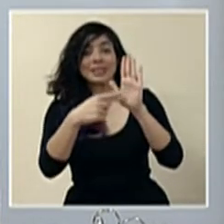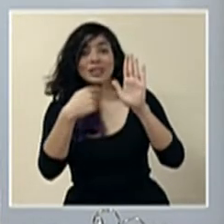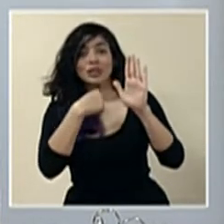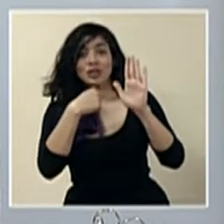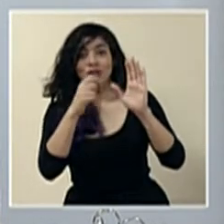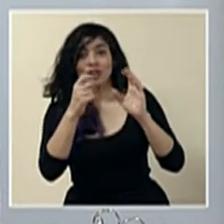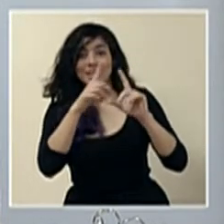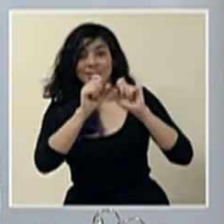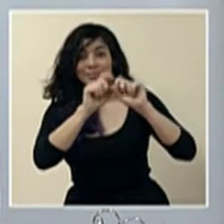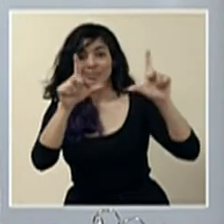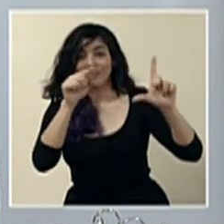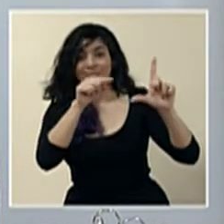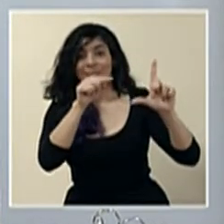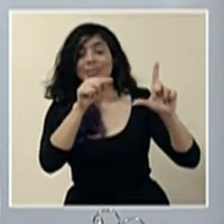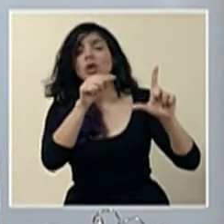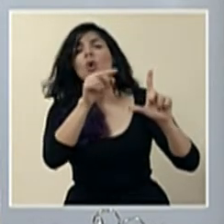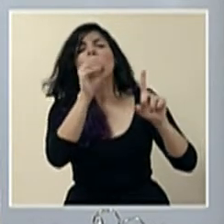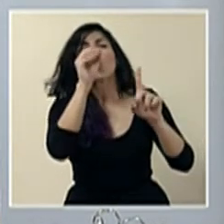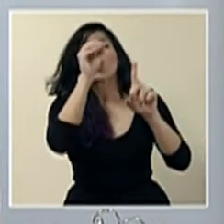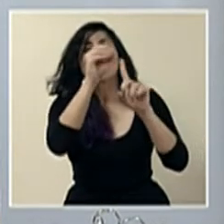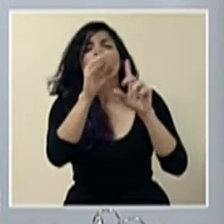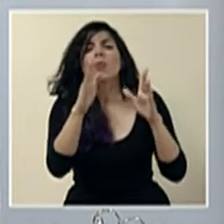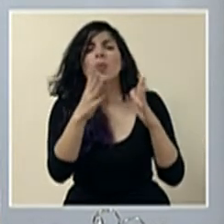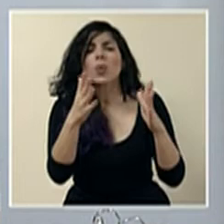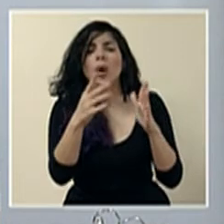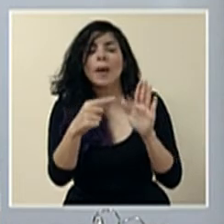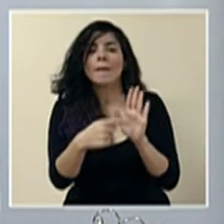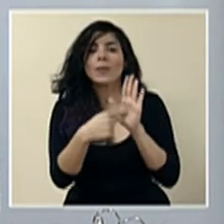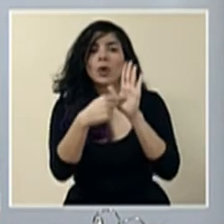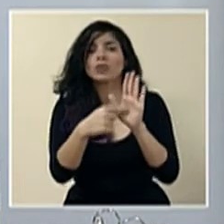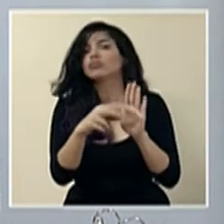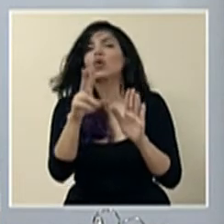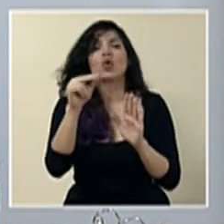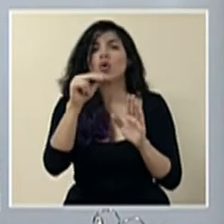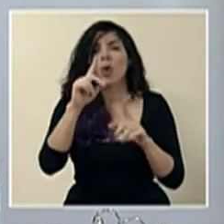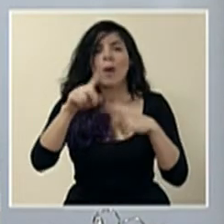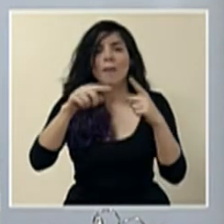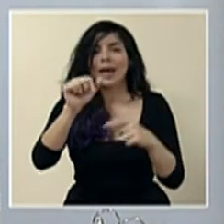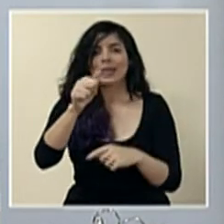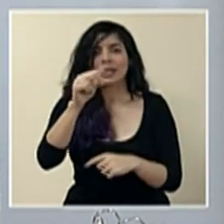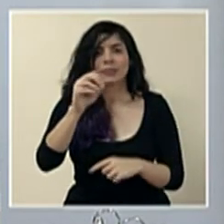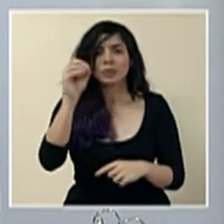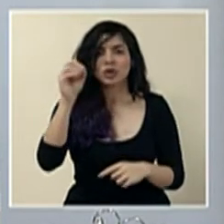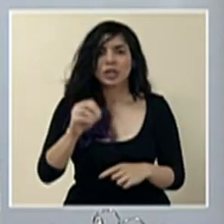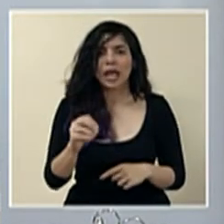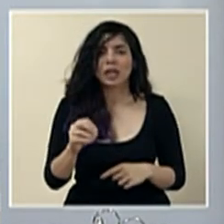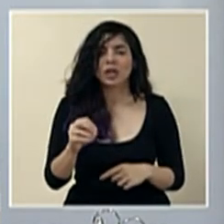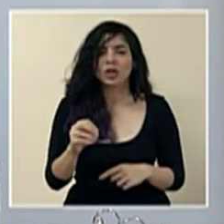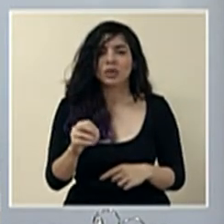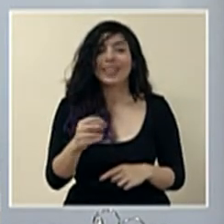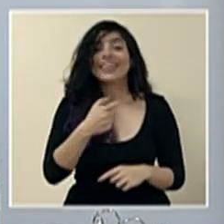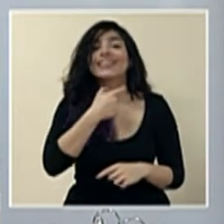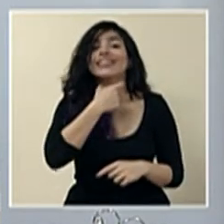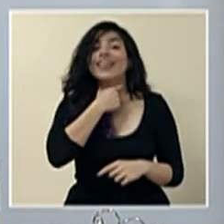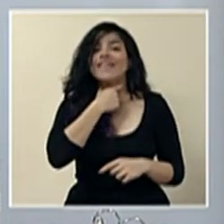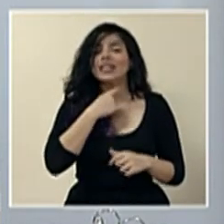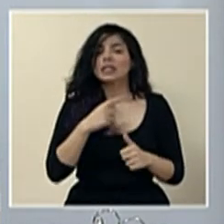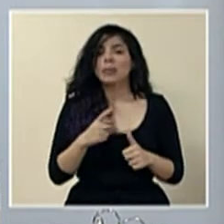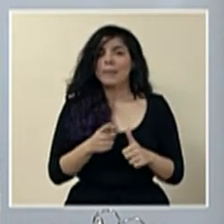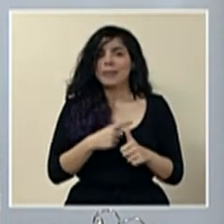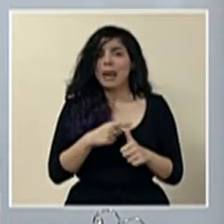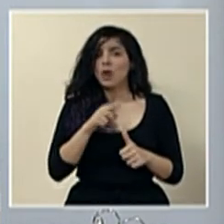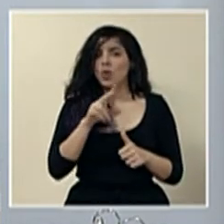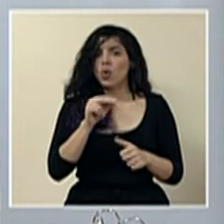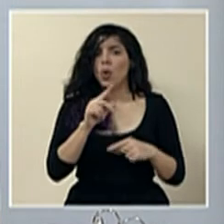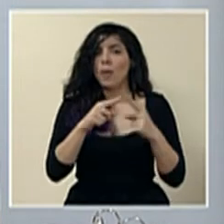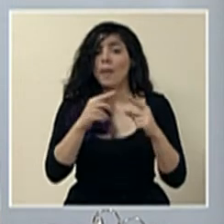hoy fundamentalmente tiene objetivo de demostrar que no vamos a llegar al 10% de déficit primario. Yo